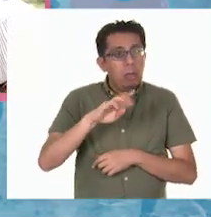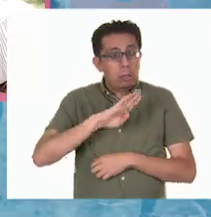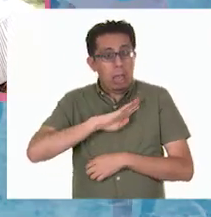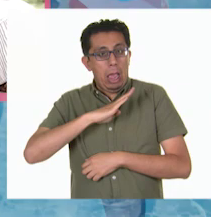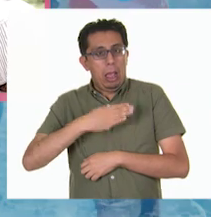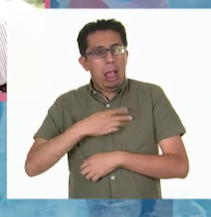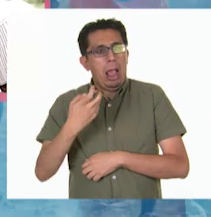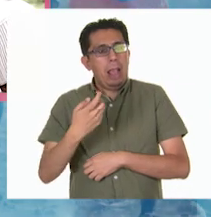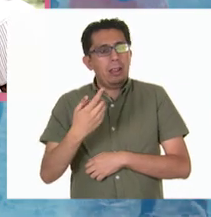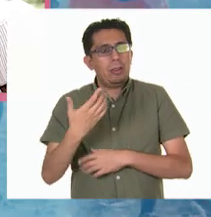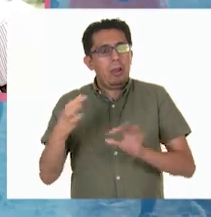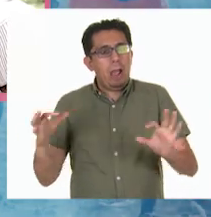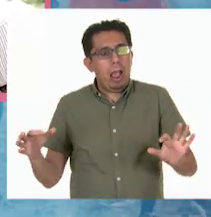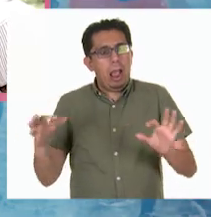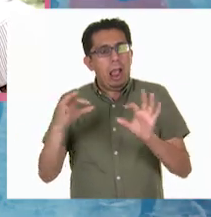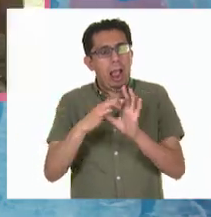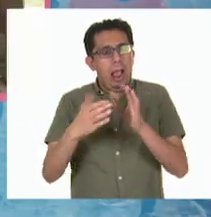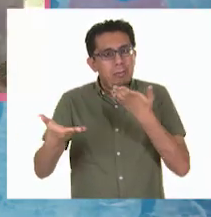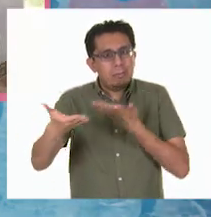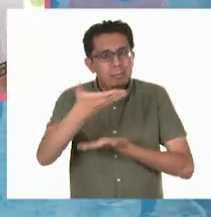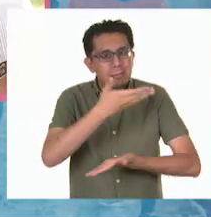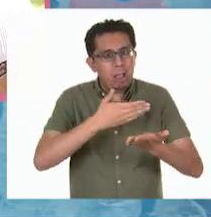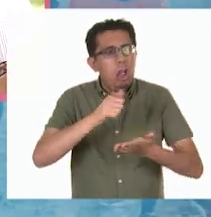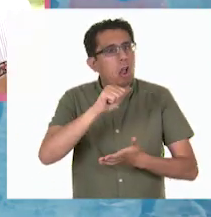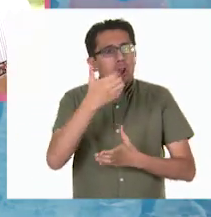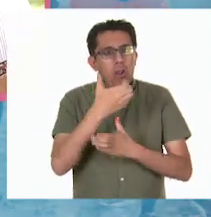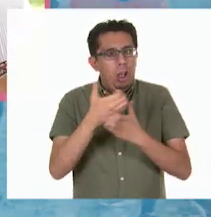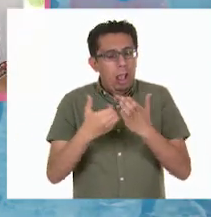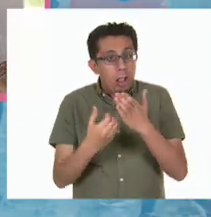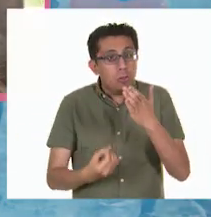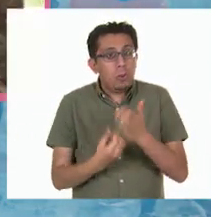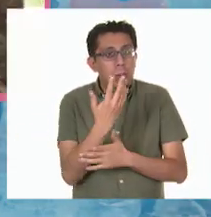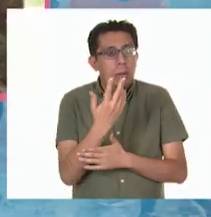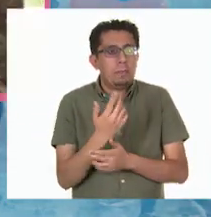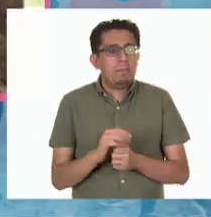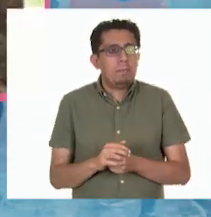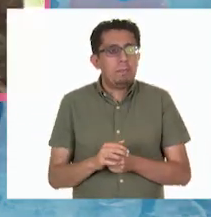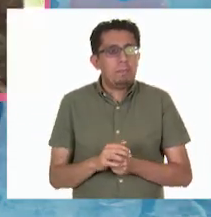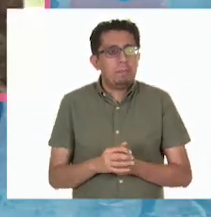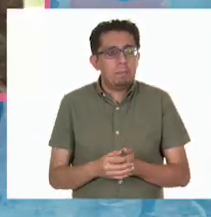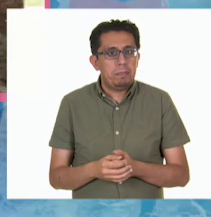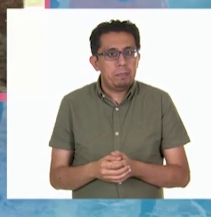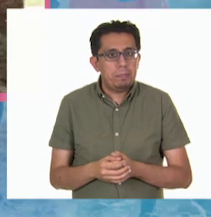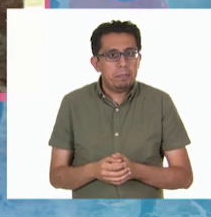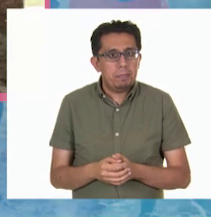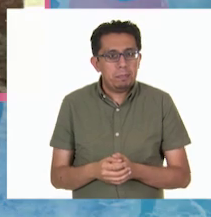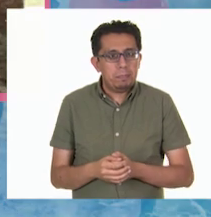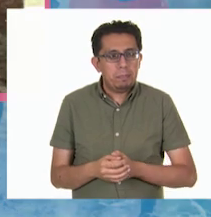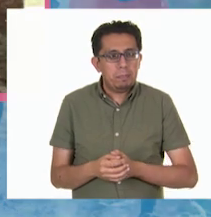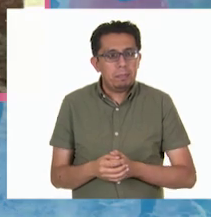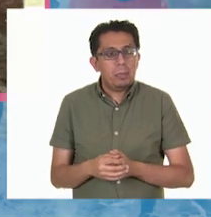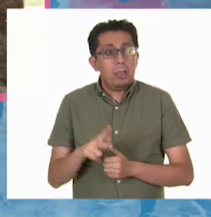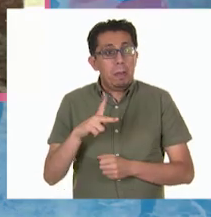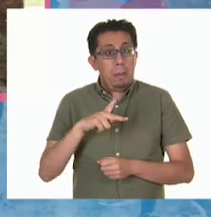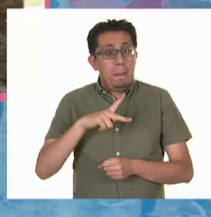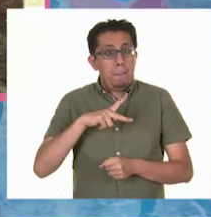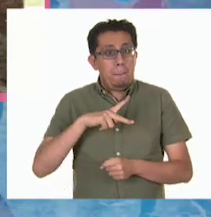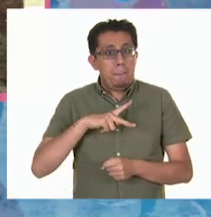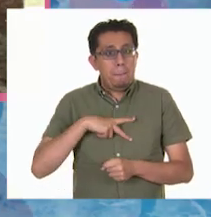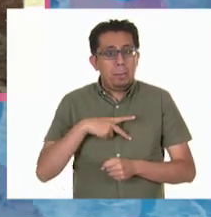un puente para poder crear algo más. Ñuko, nuestro lugar. Kashime Matsano,